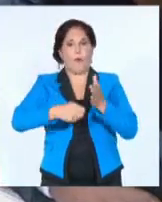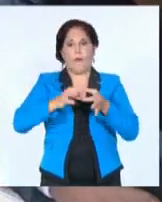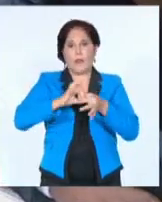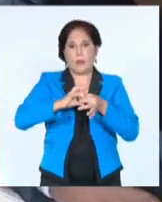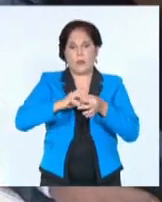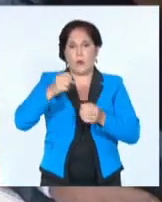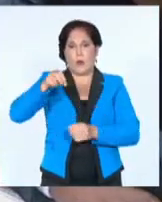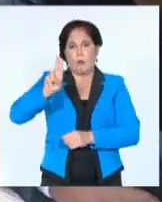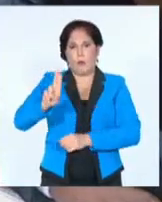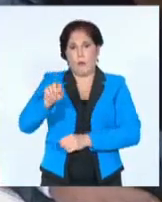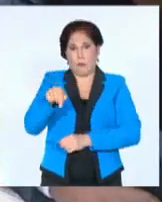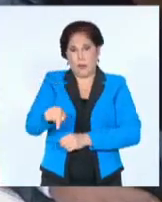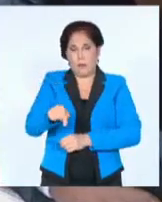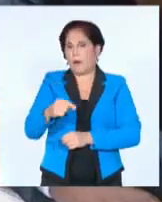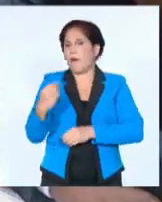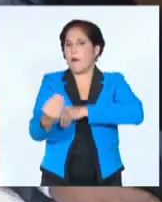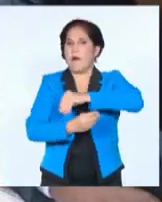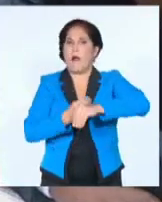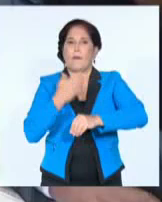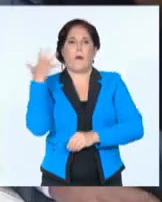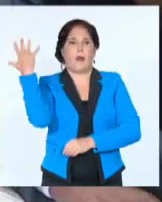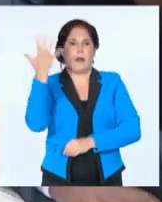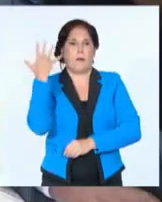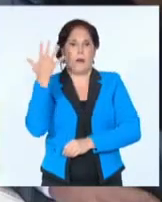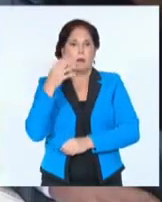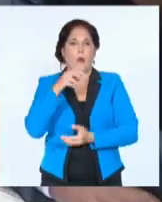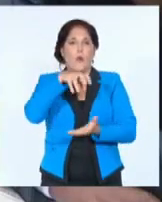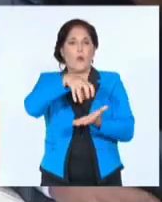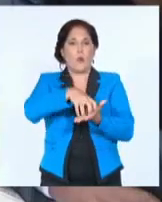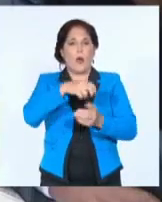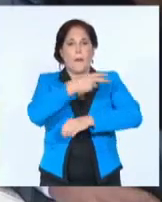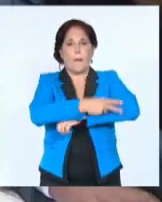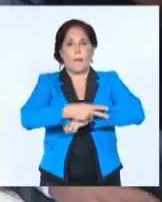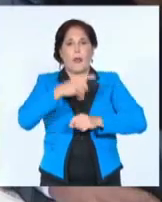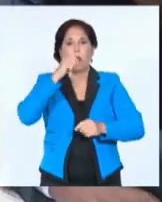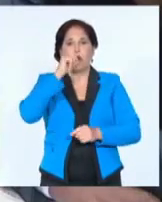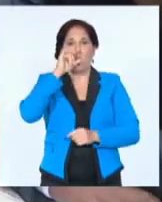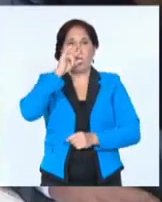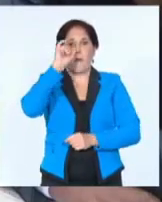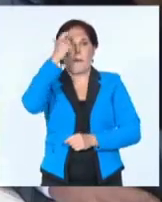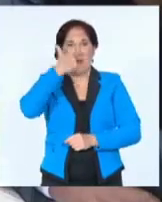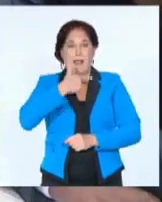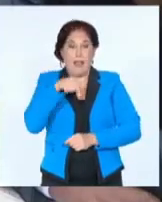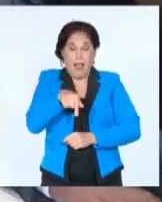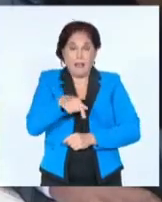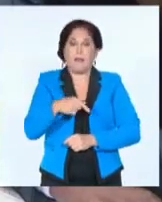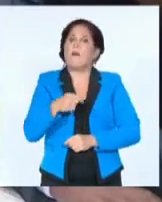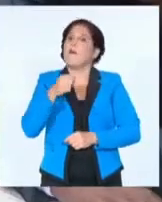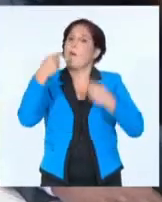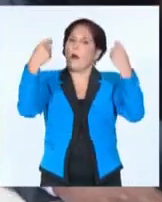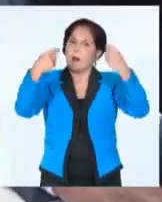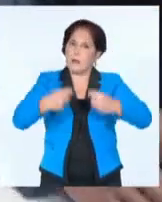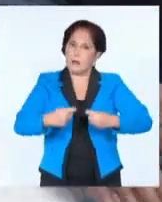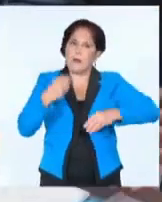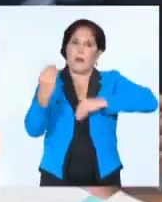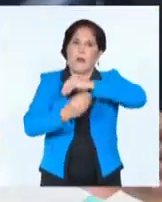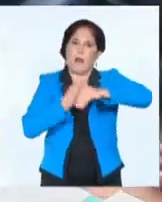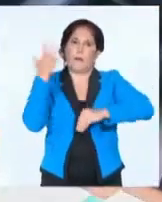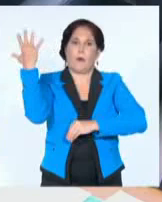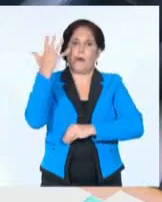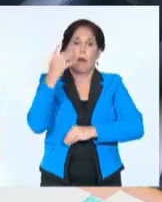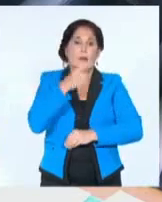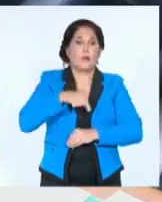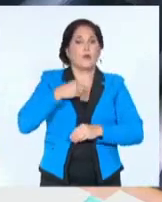Naciones Unidas sobre Cambio Climático en Dubái, evento cimero para la toma de decisiones en materia climática. Exhorto a